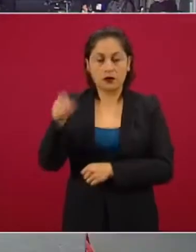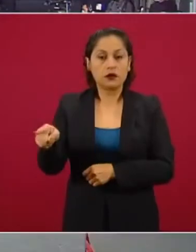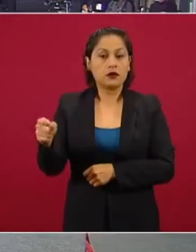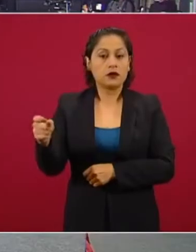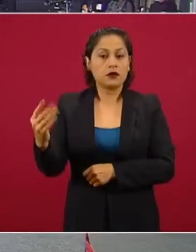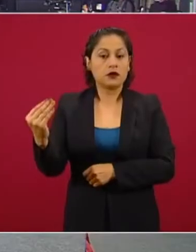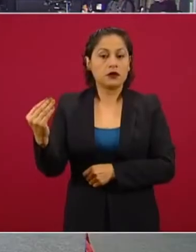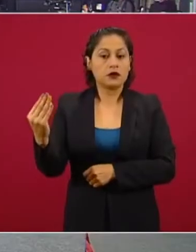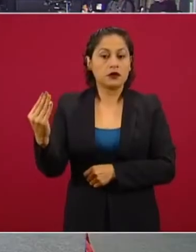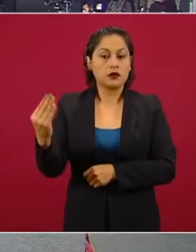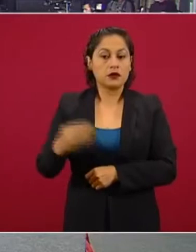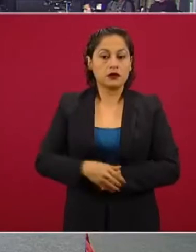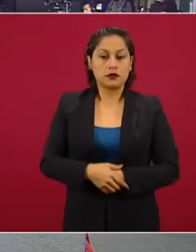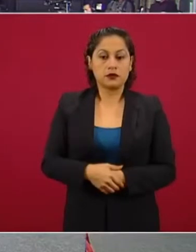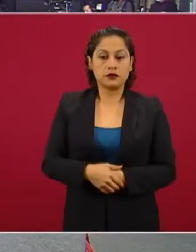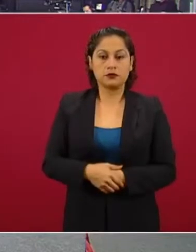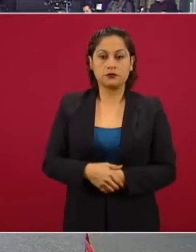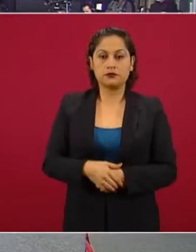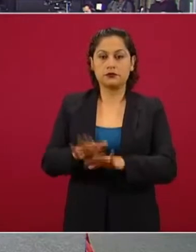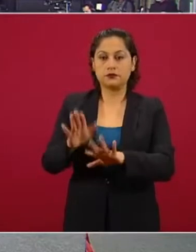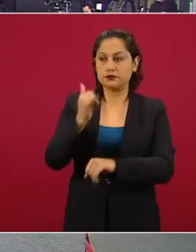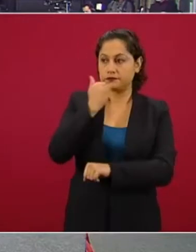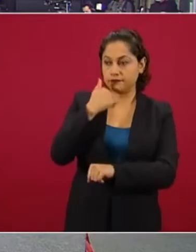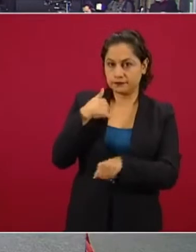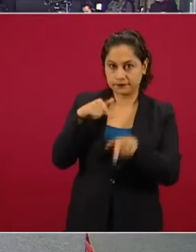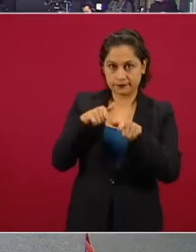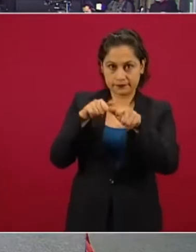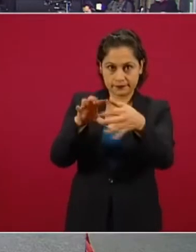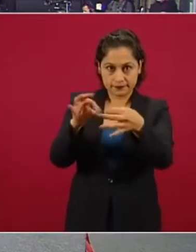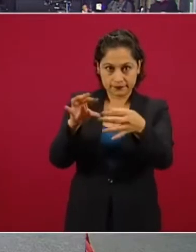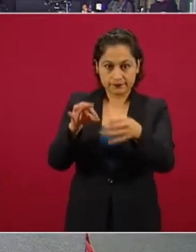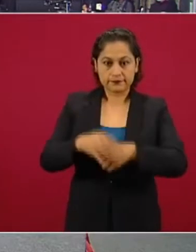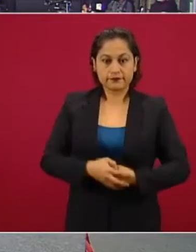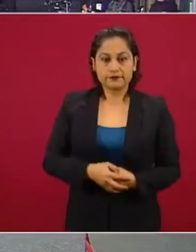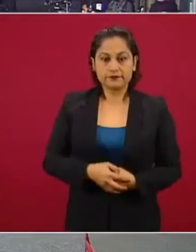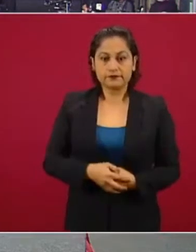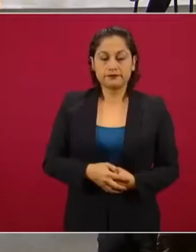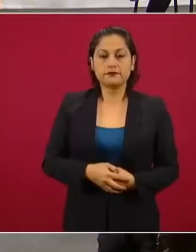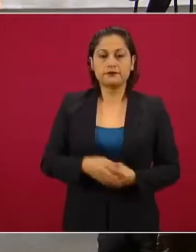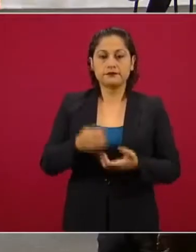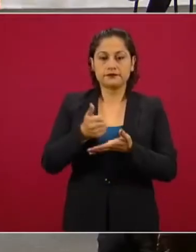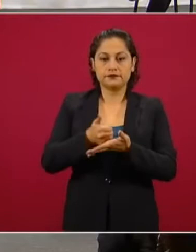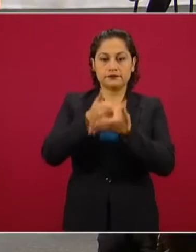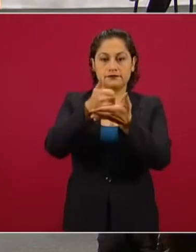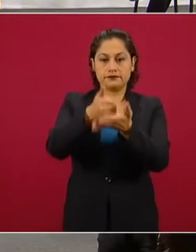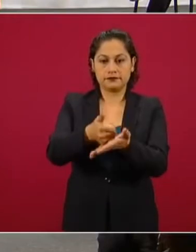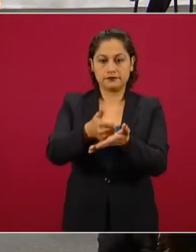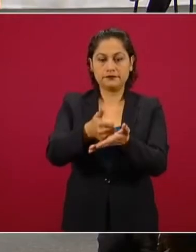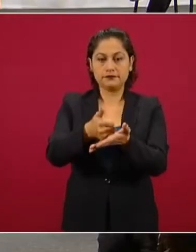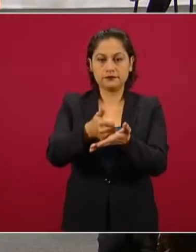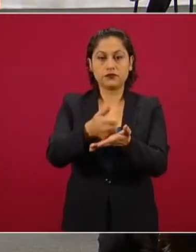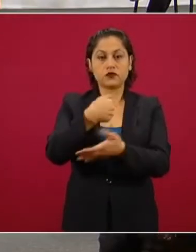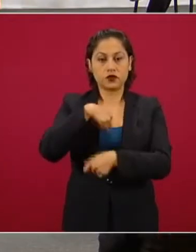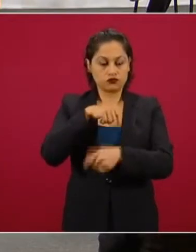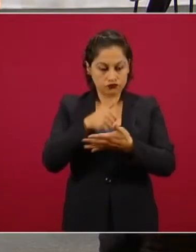¿Vale? Estoy a punto de decirlo, con mucho gusto lo digo. La ayuda consistió en que